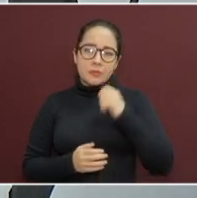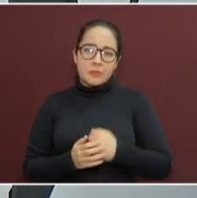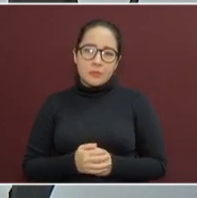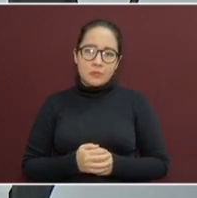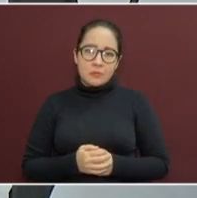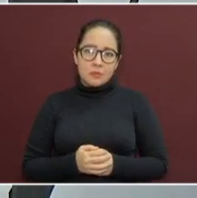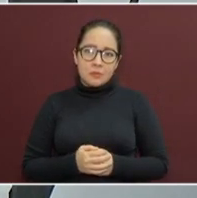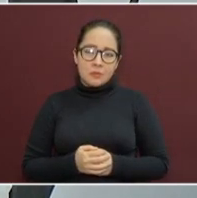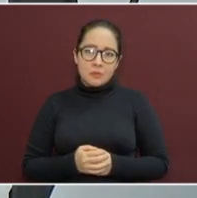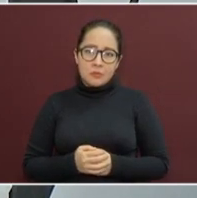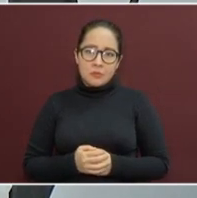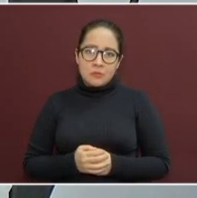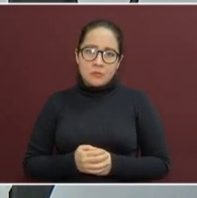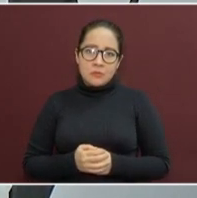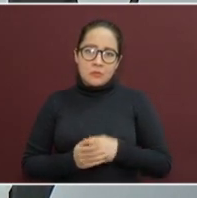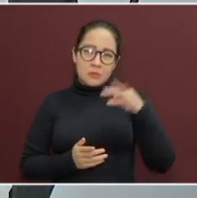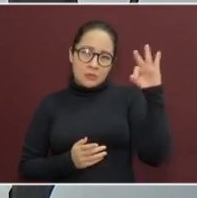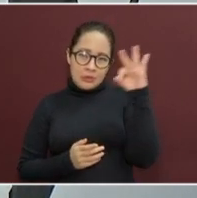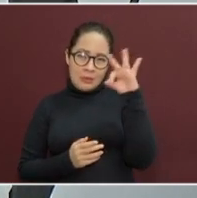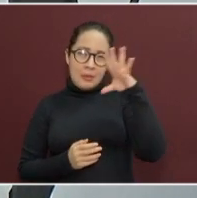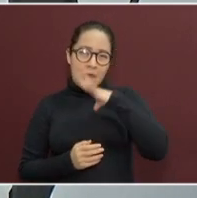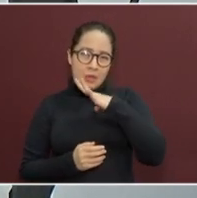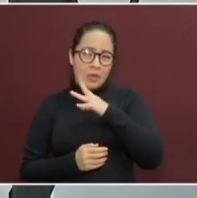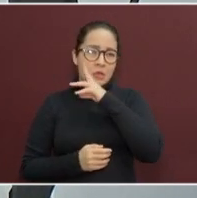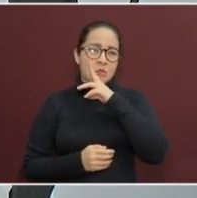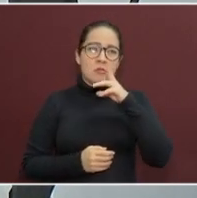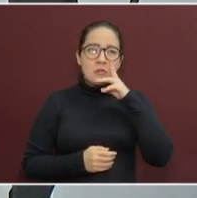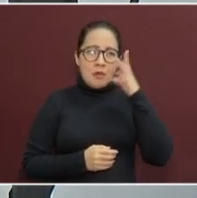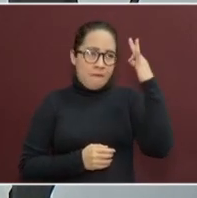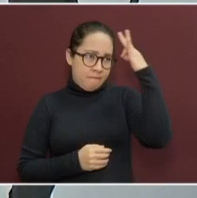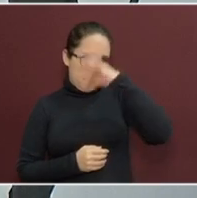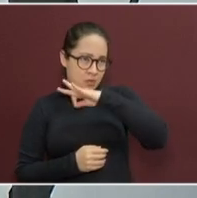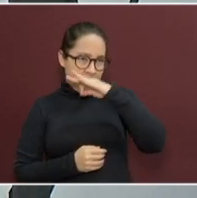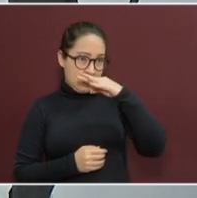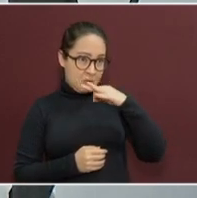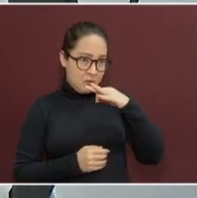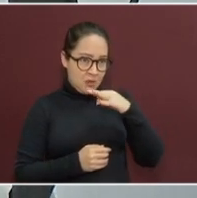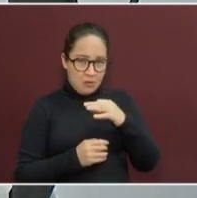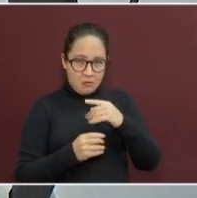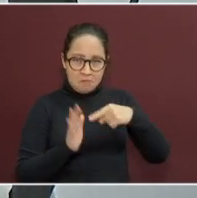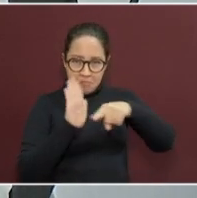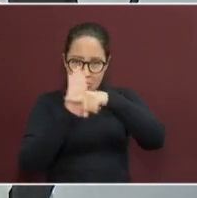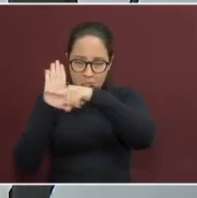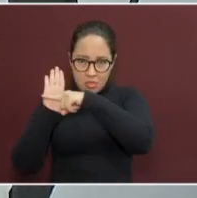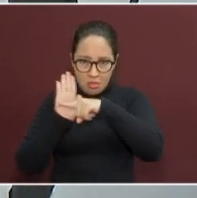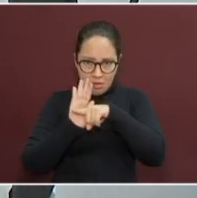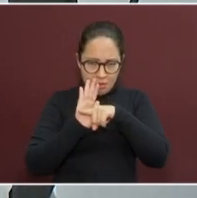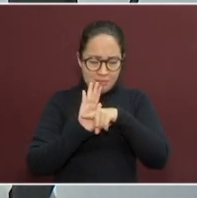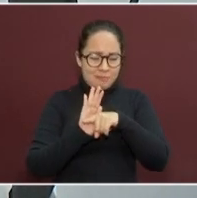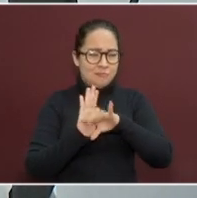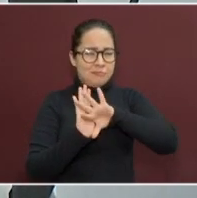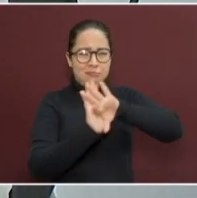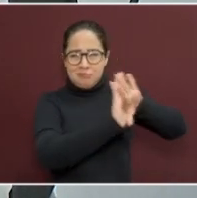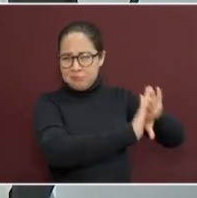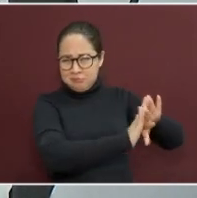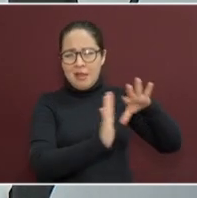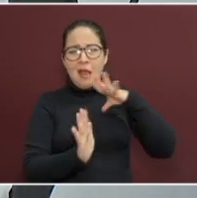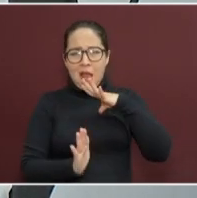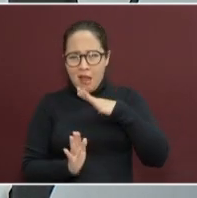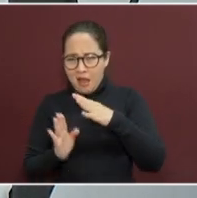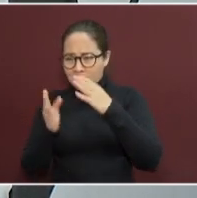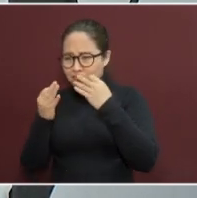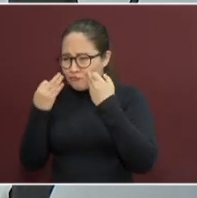esa información negativa y tendenciosa las pruebas han sido constantes y con la certeza de su